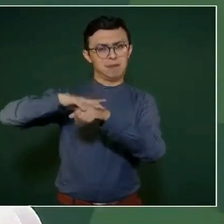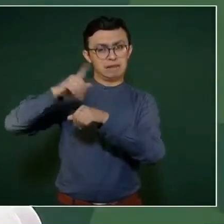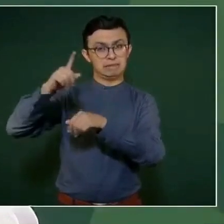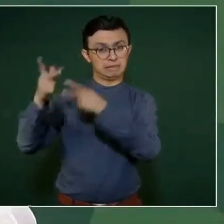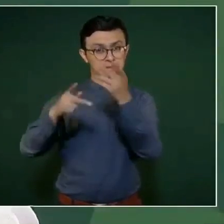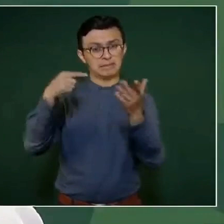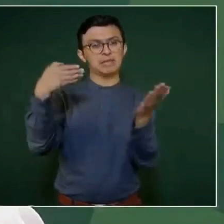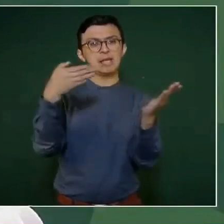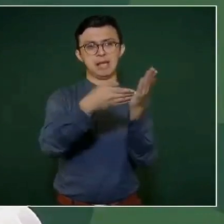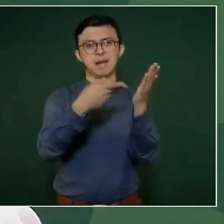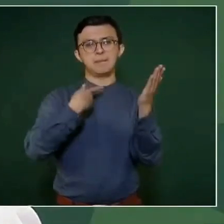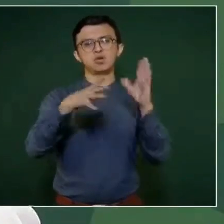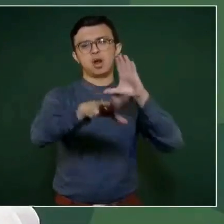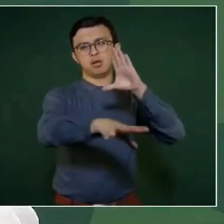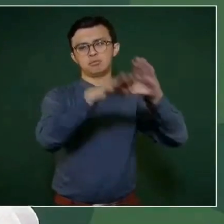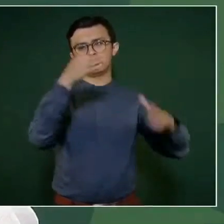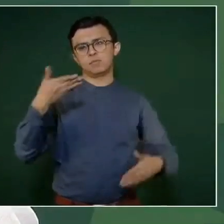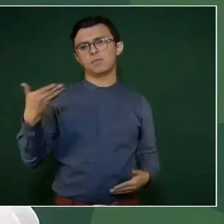pues ese va a ser.